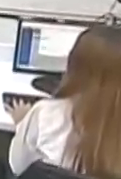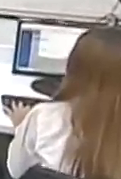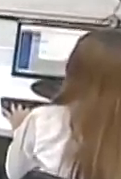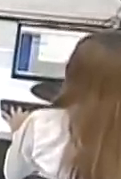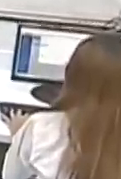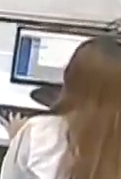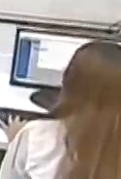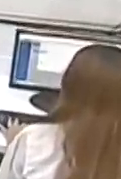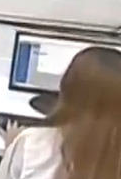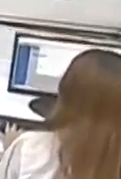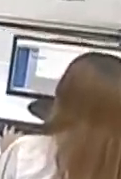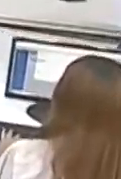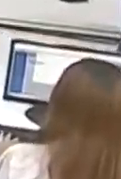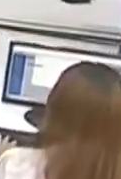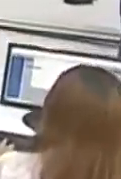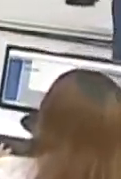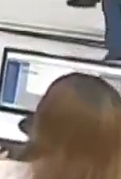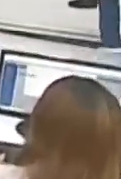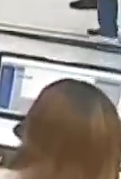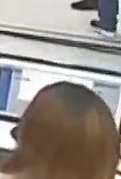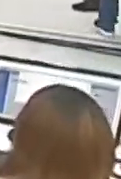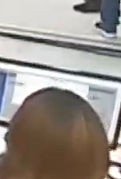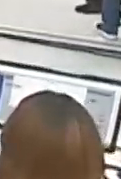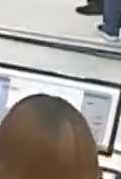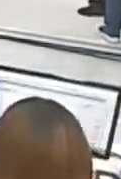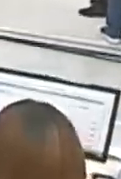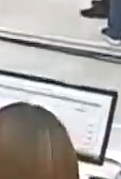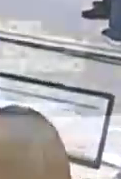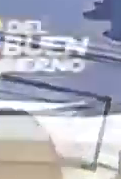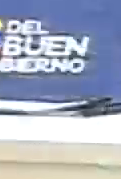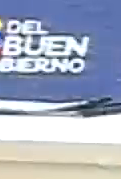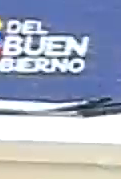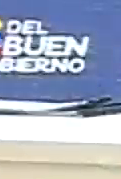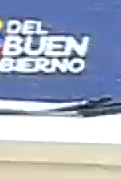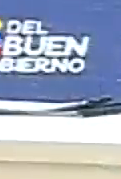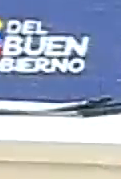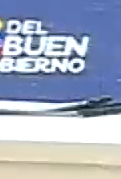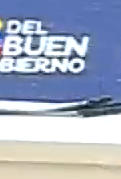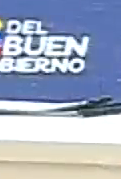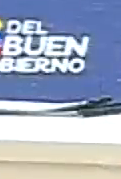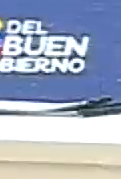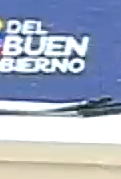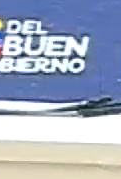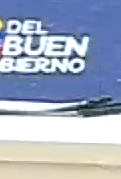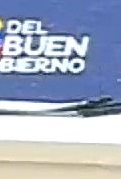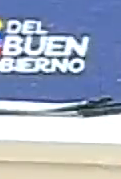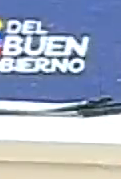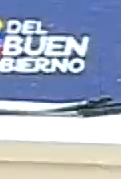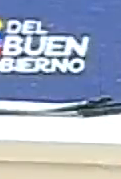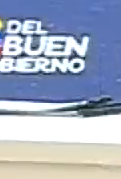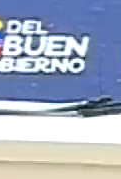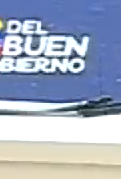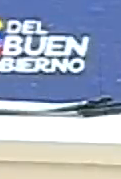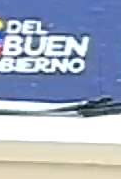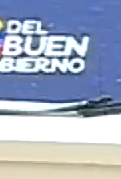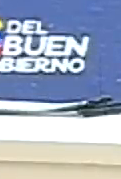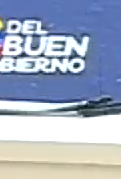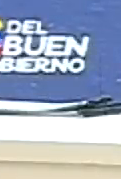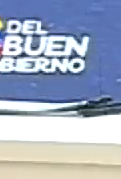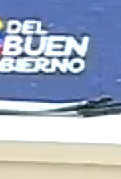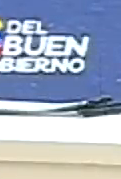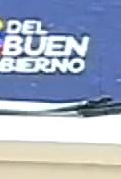Bueno, buenas tardes a toda Venezuela. Mi saludo desde el nuevo puesto de comando del 1x10 del buen